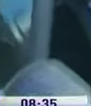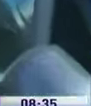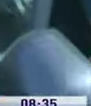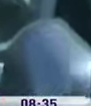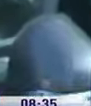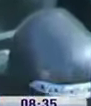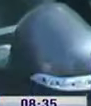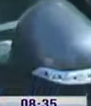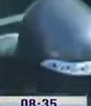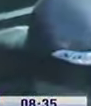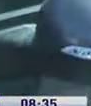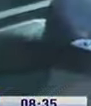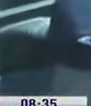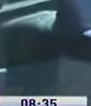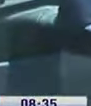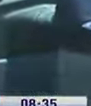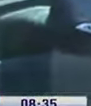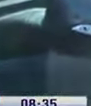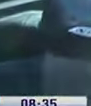La vecinita, hasta luego.